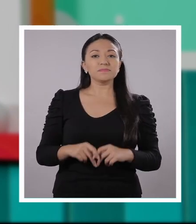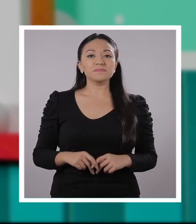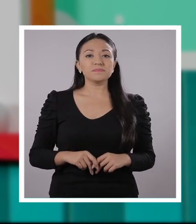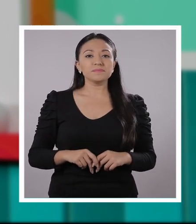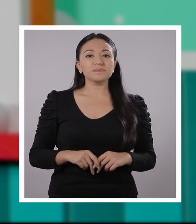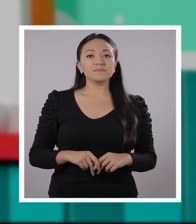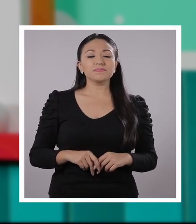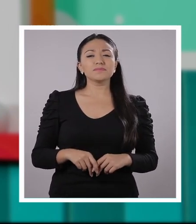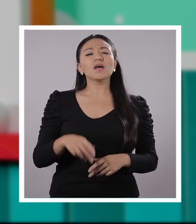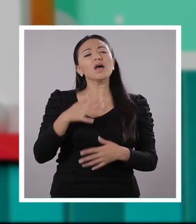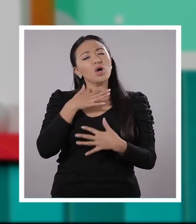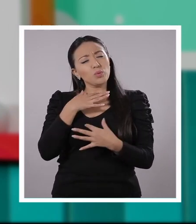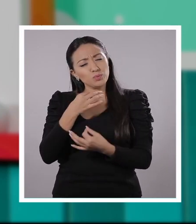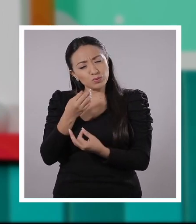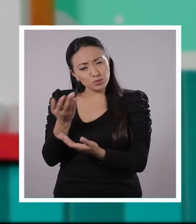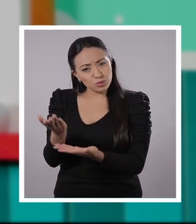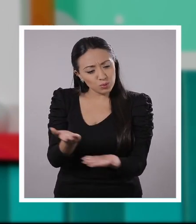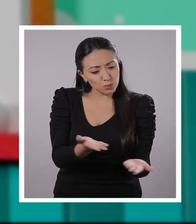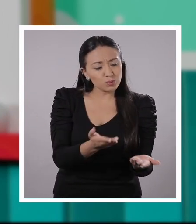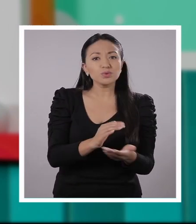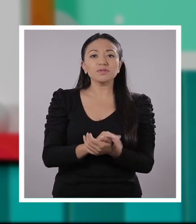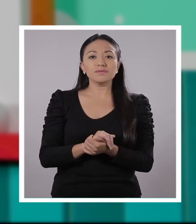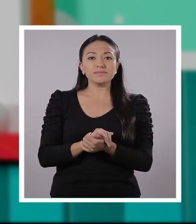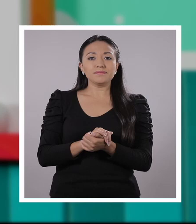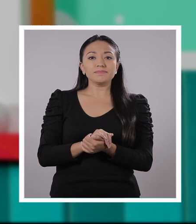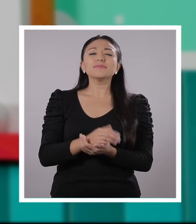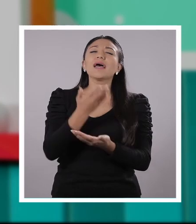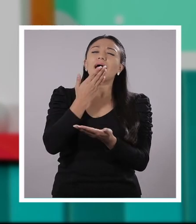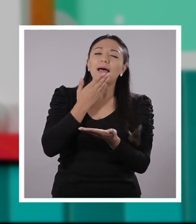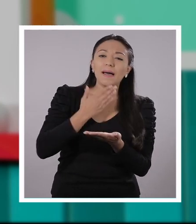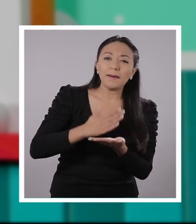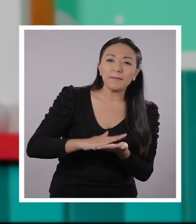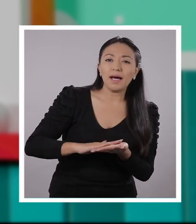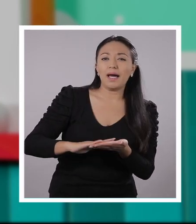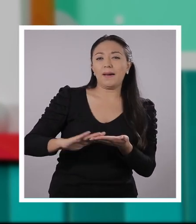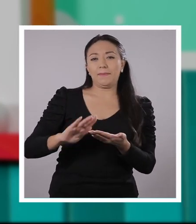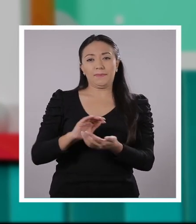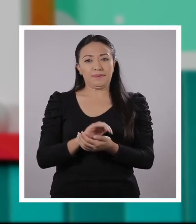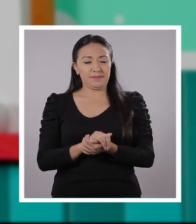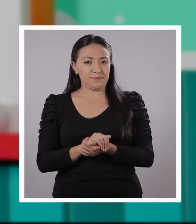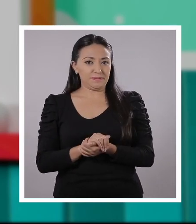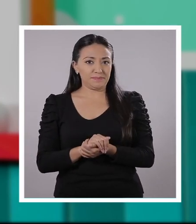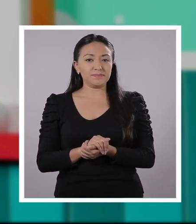Permiso. Con mucho gusto. Muy amable.